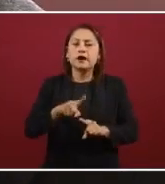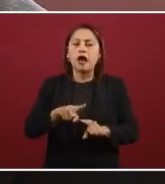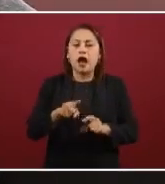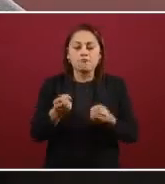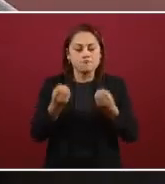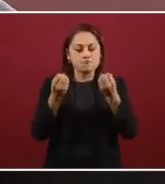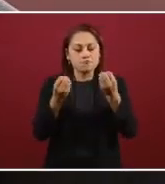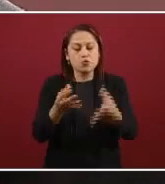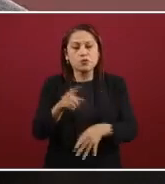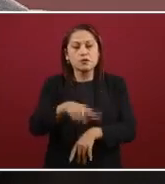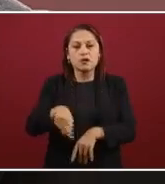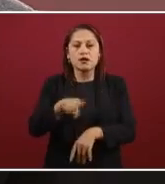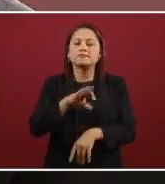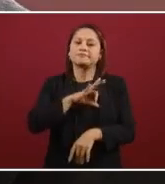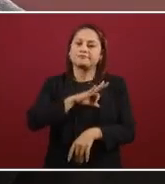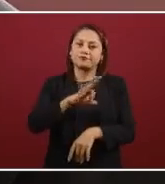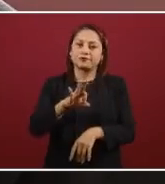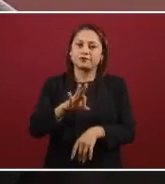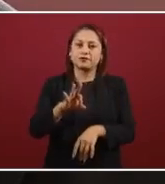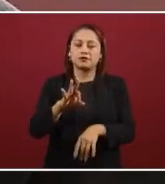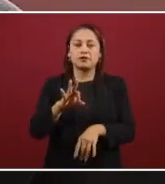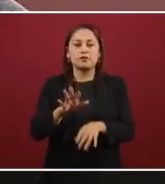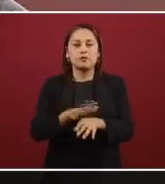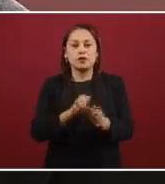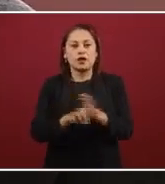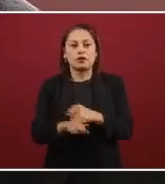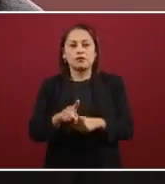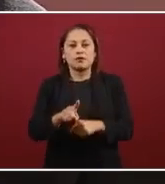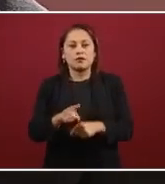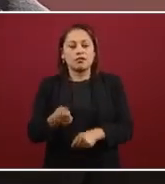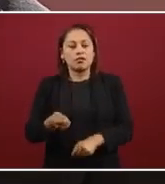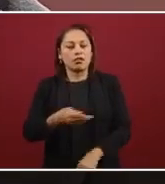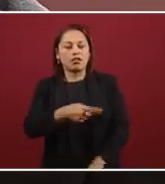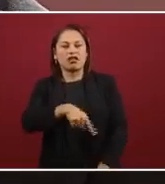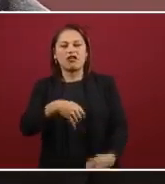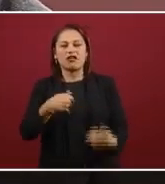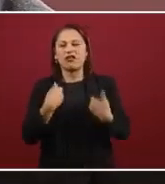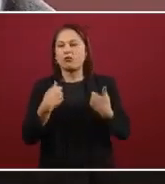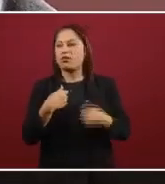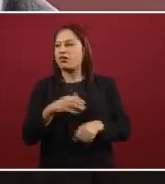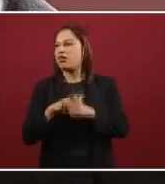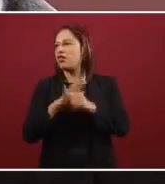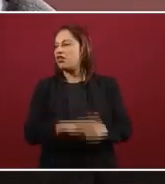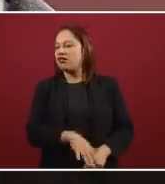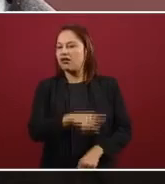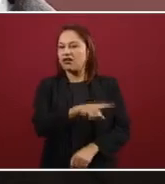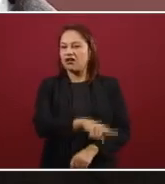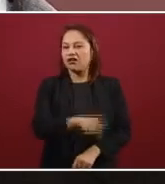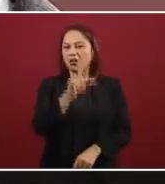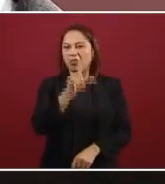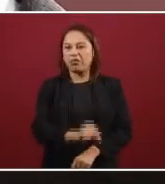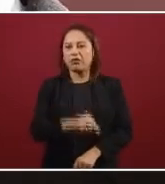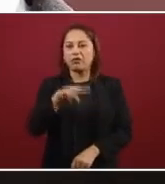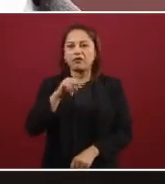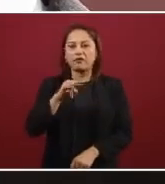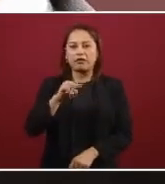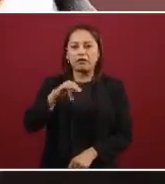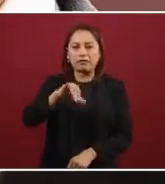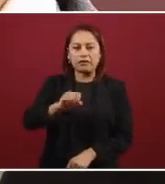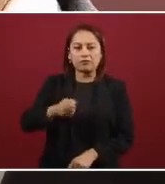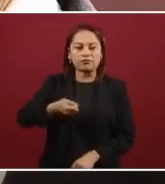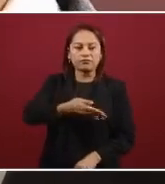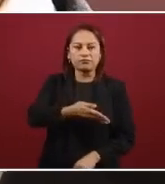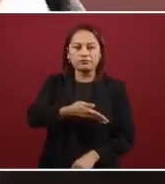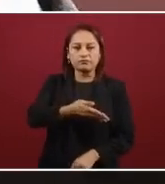en etiquetarlos como ninis, como se hizo en los